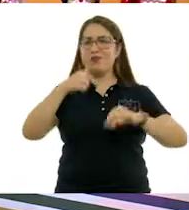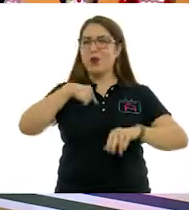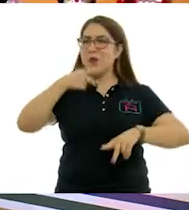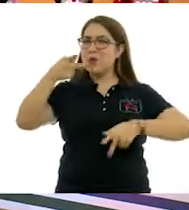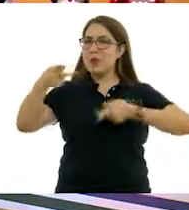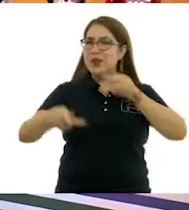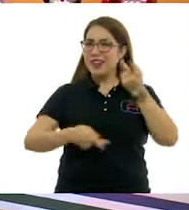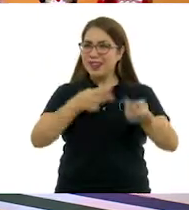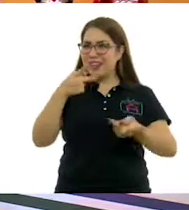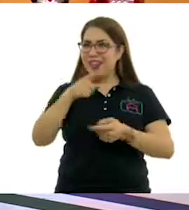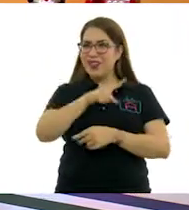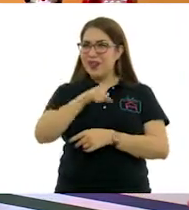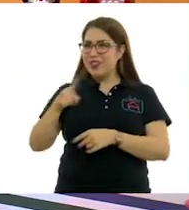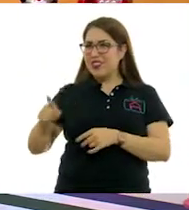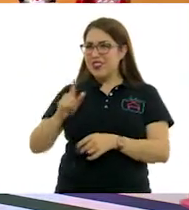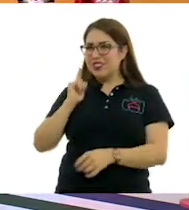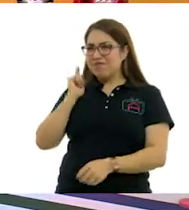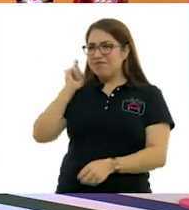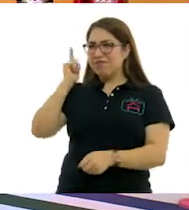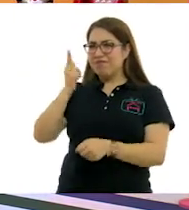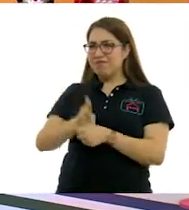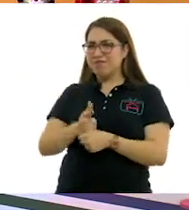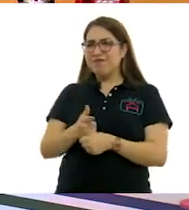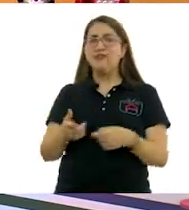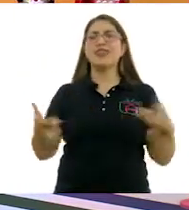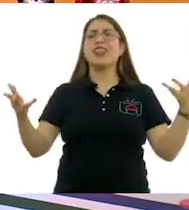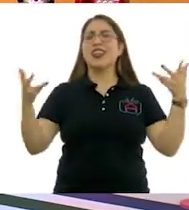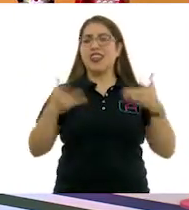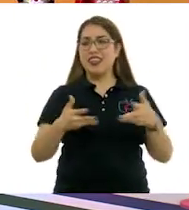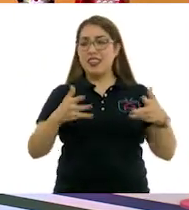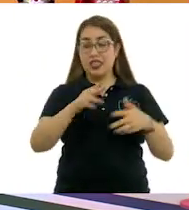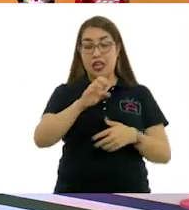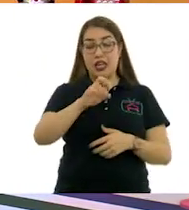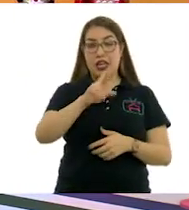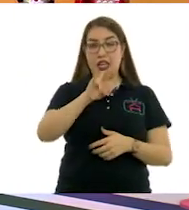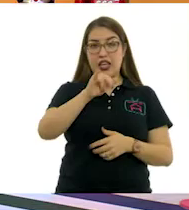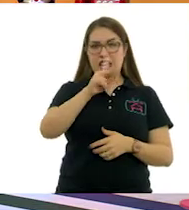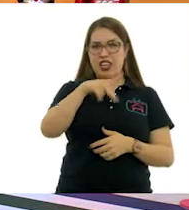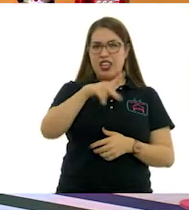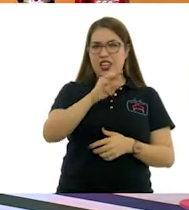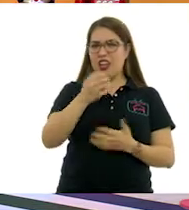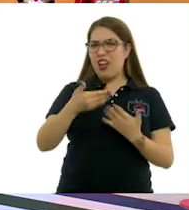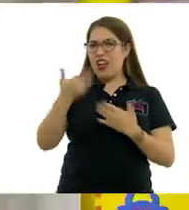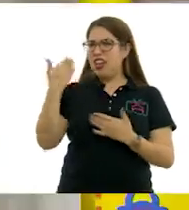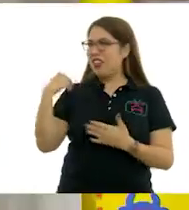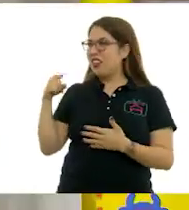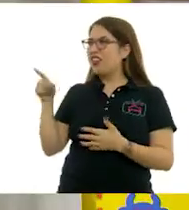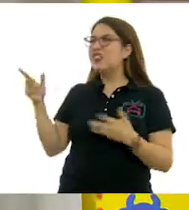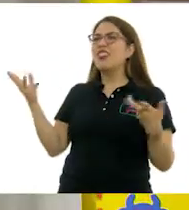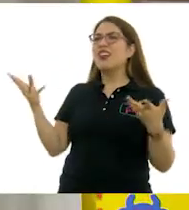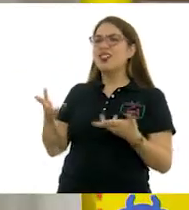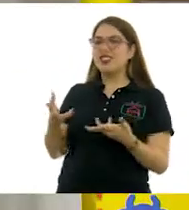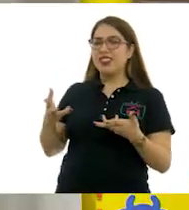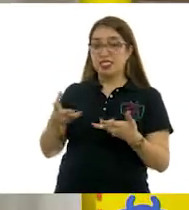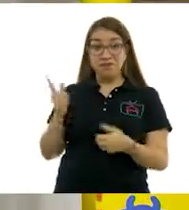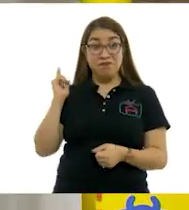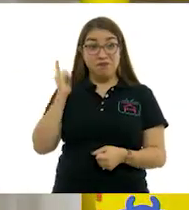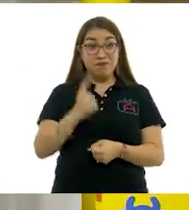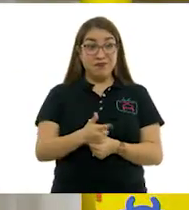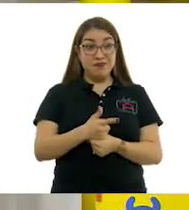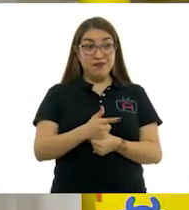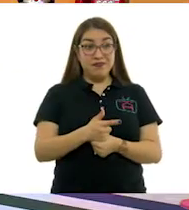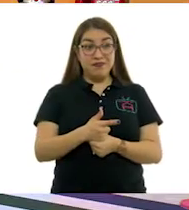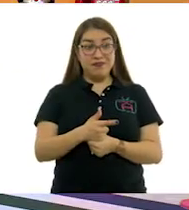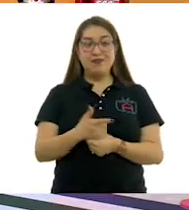preguntarles, ¿se dieron cuenta qué estaba haciendo Eric antes de que yo llegara? ¿Sí se dieron cuenta? Si